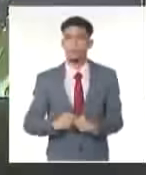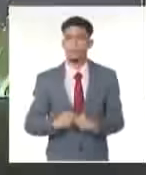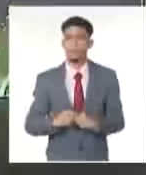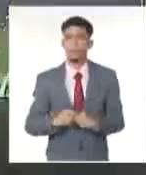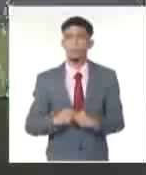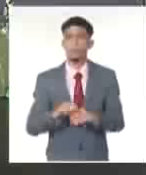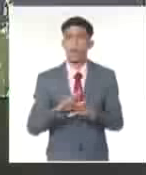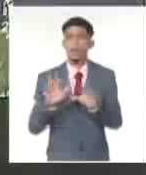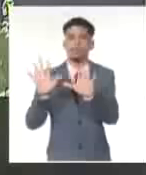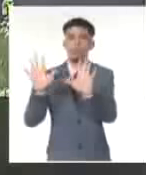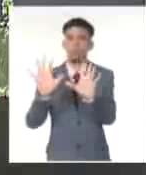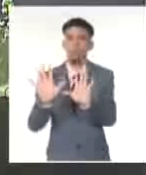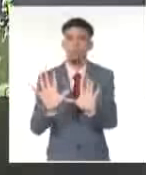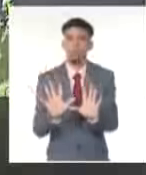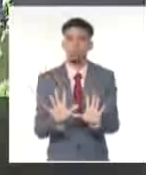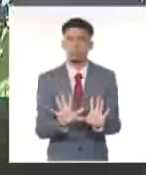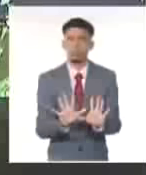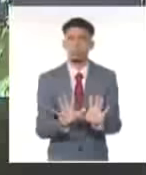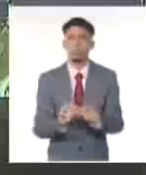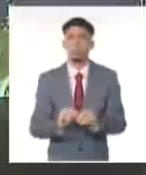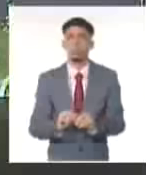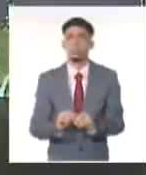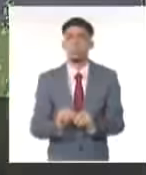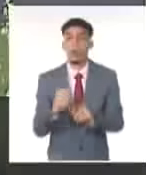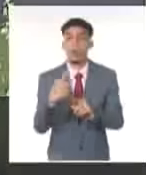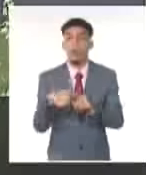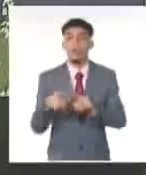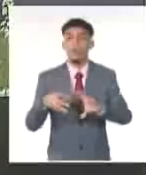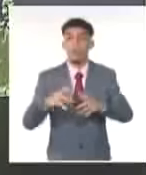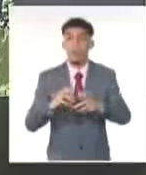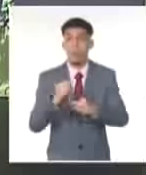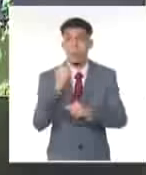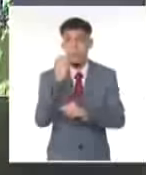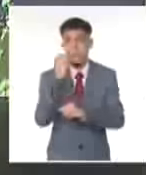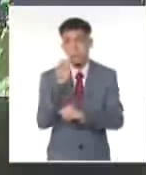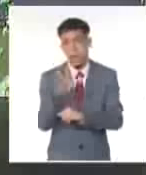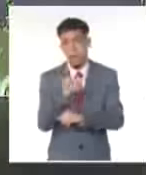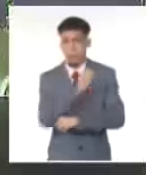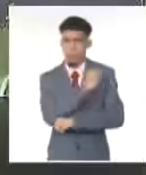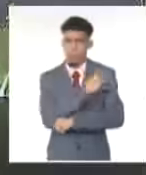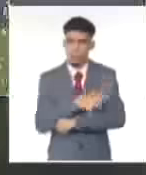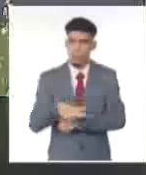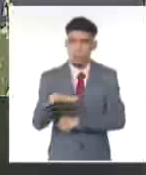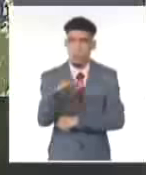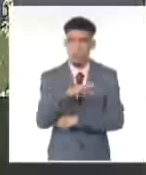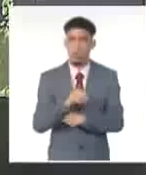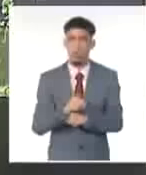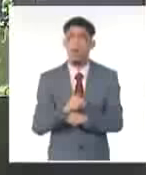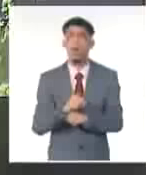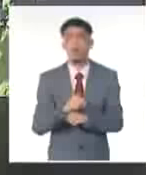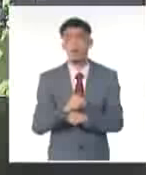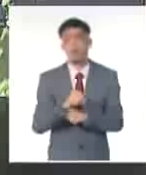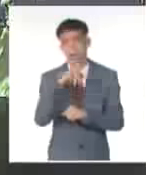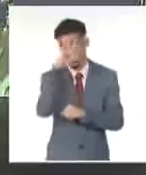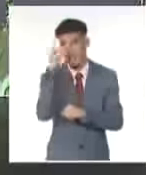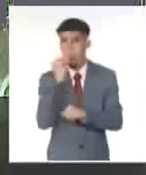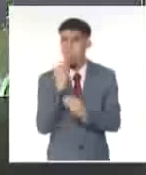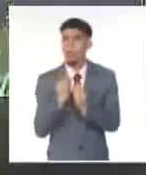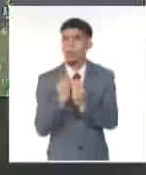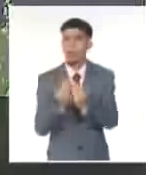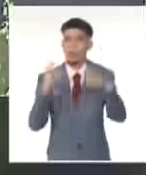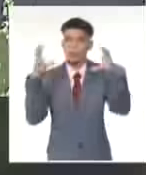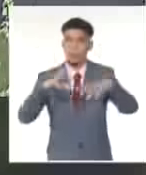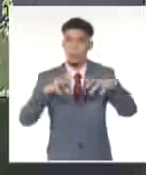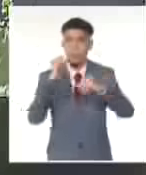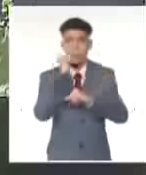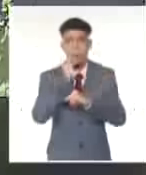oeste, cruzando Centroamérica, más o menos por esta zona, y trayendo lluvias, que es el factor más importante